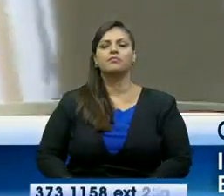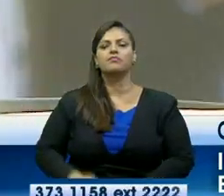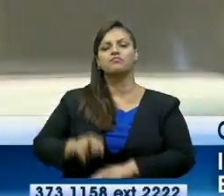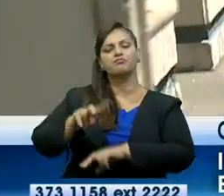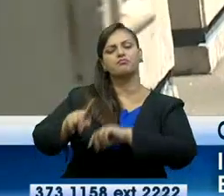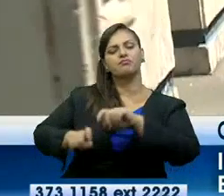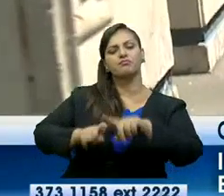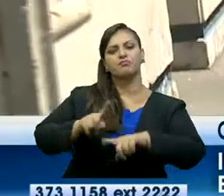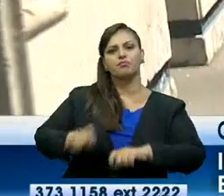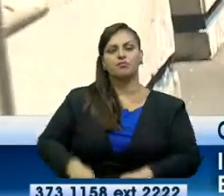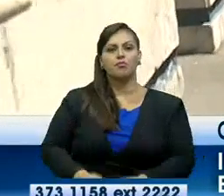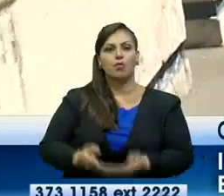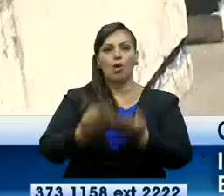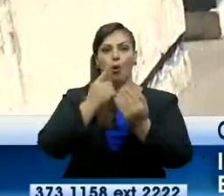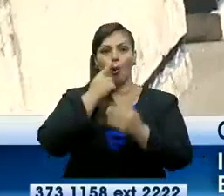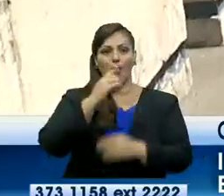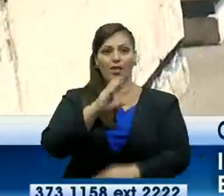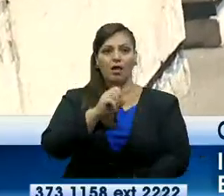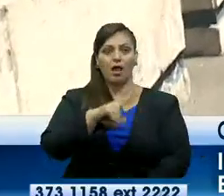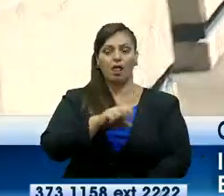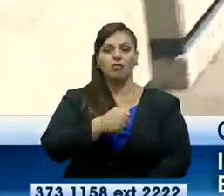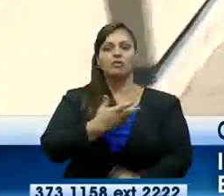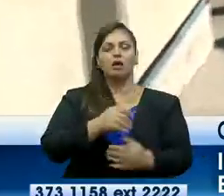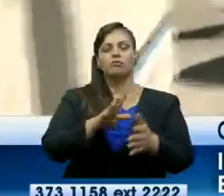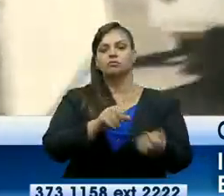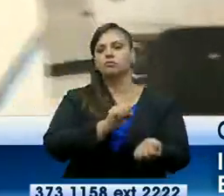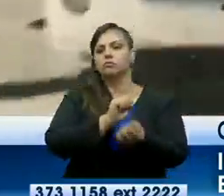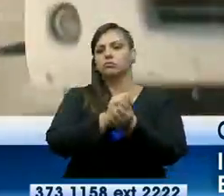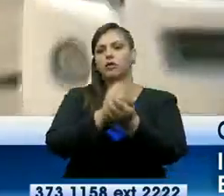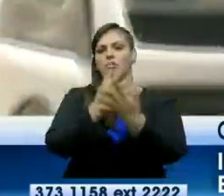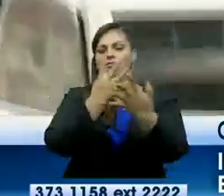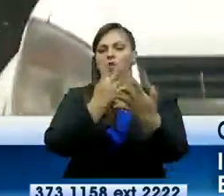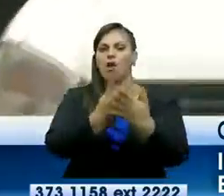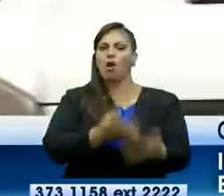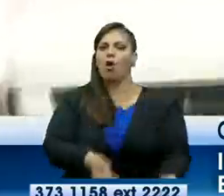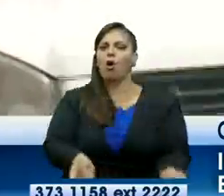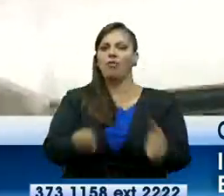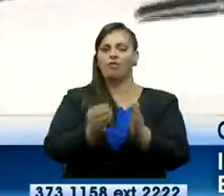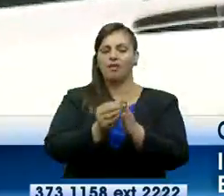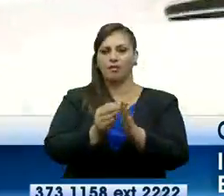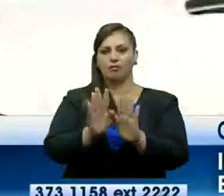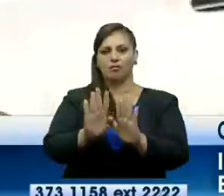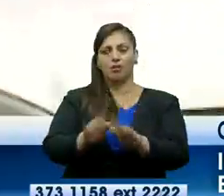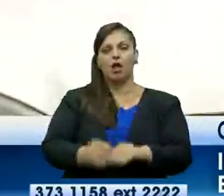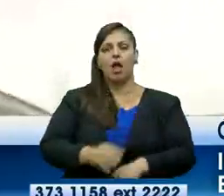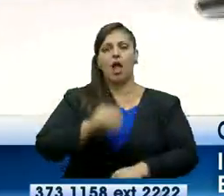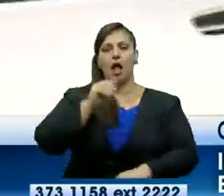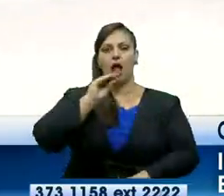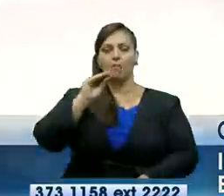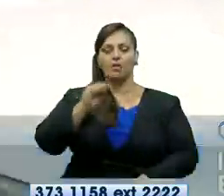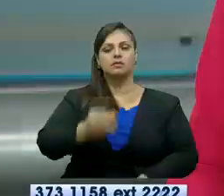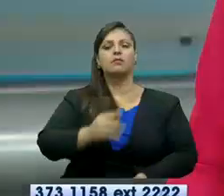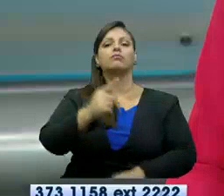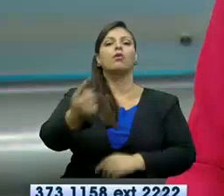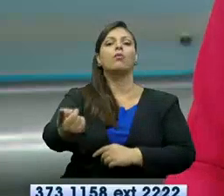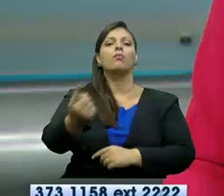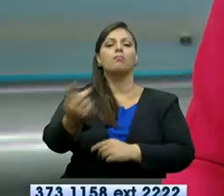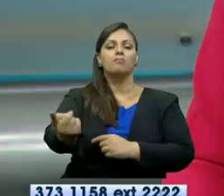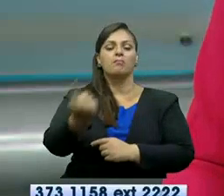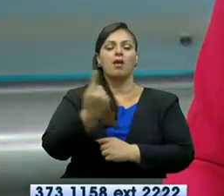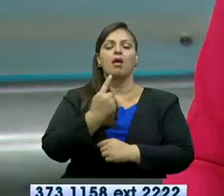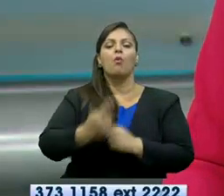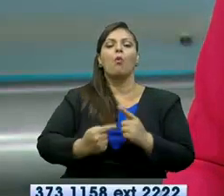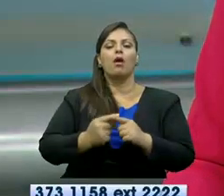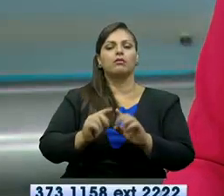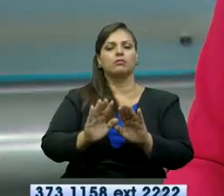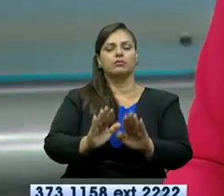cárcel 4, y a la espera de obtener una respuesta a su pedido de cooperación eficaz. Informó Javier Gallo.